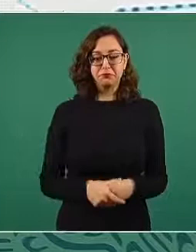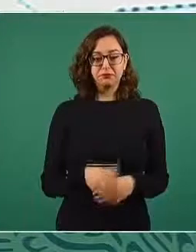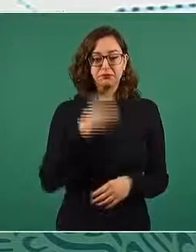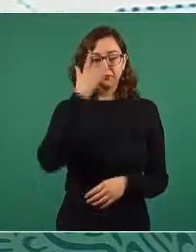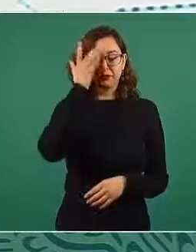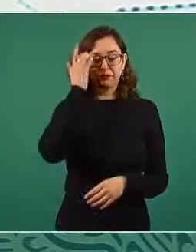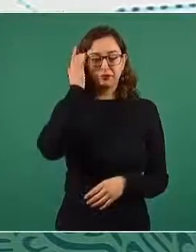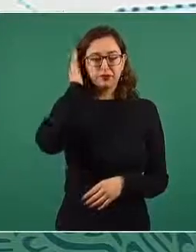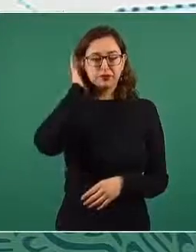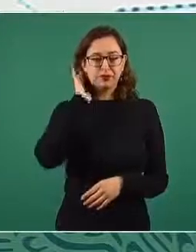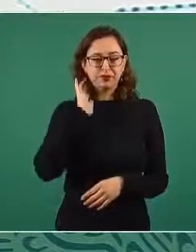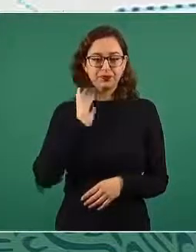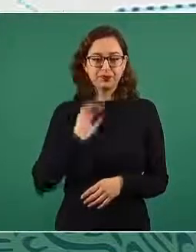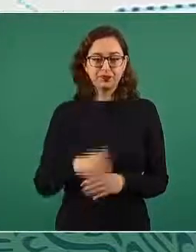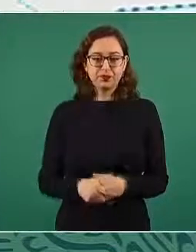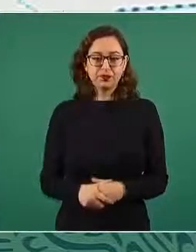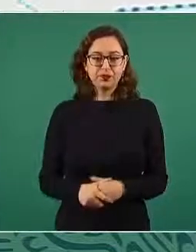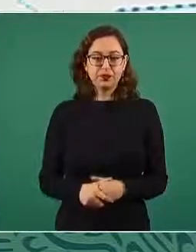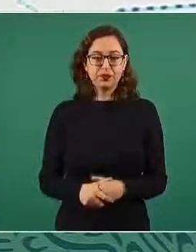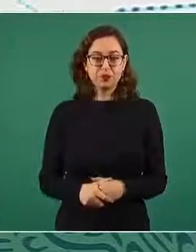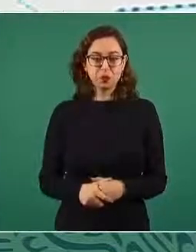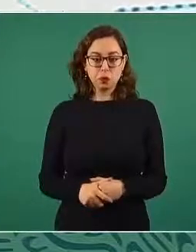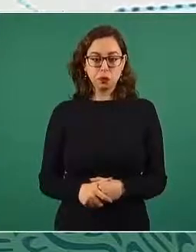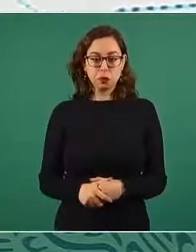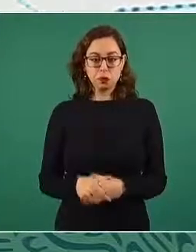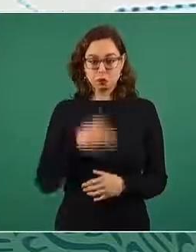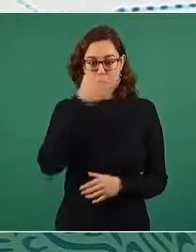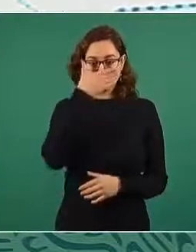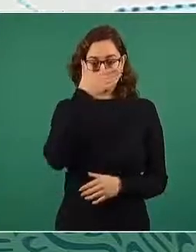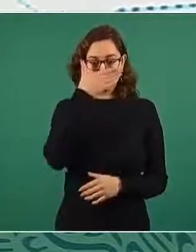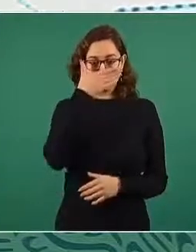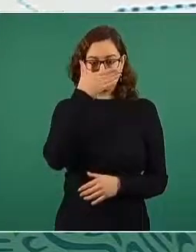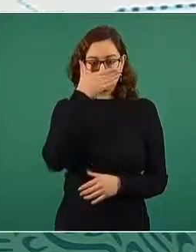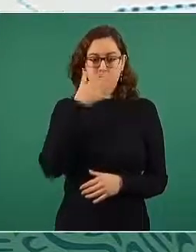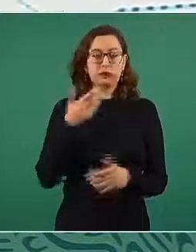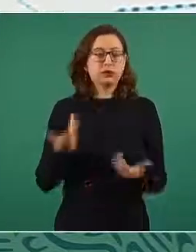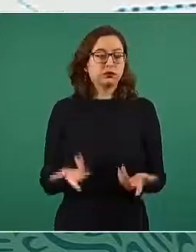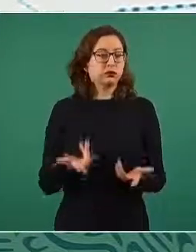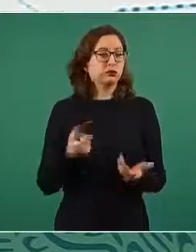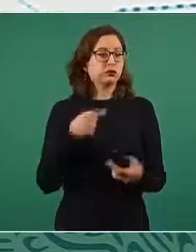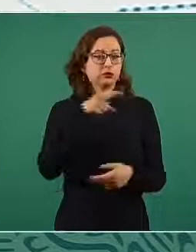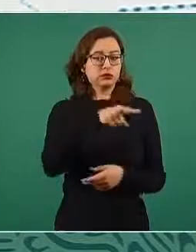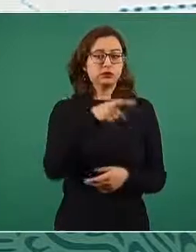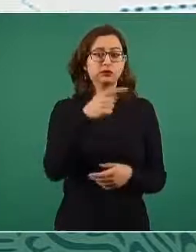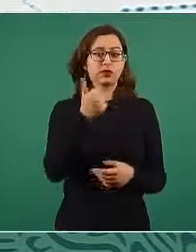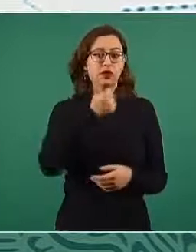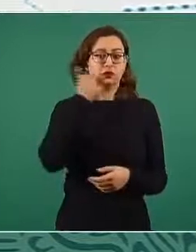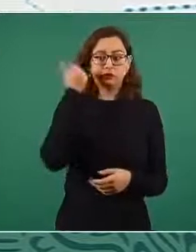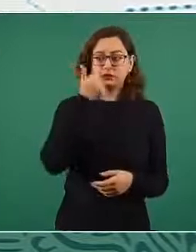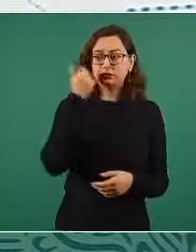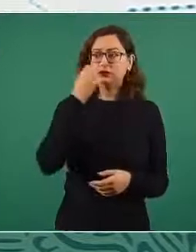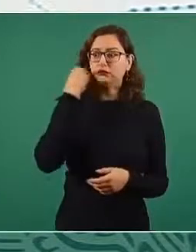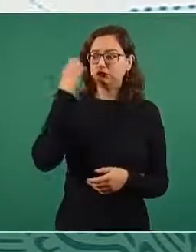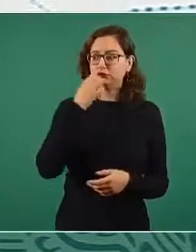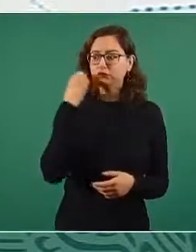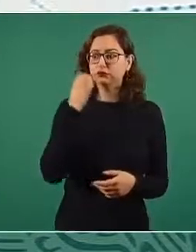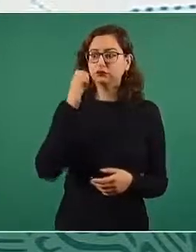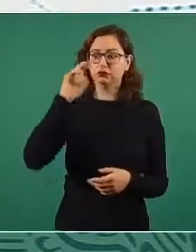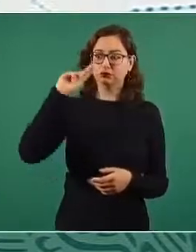No se mencionaba ni en la academia, ni en las